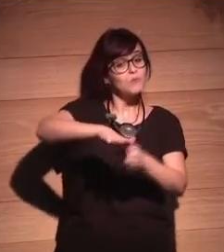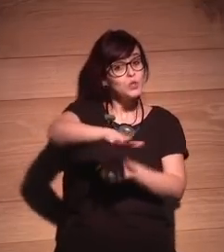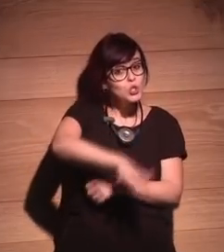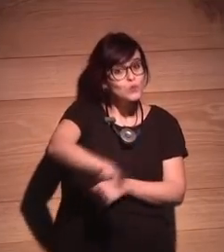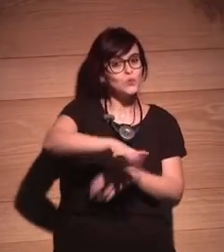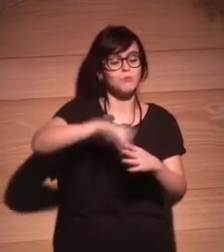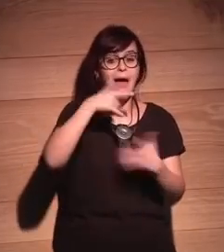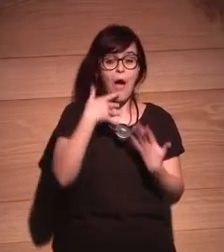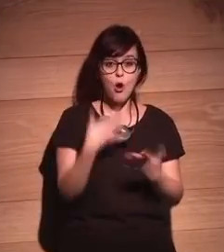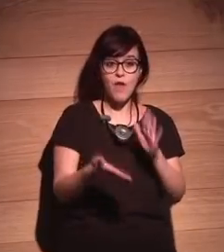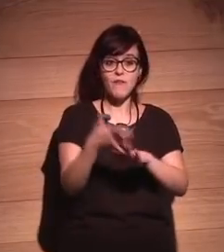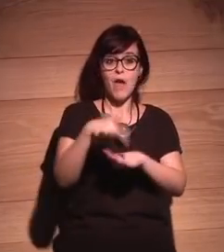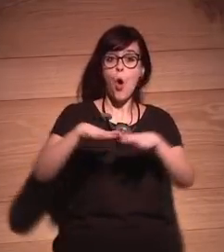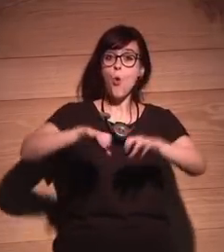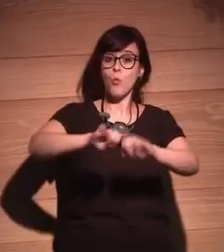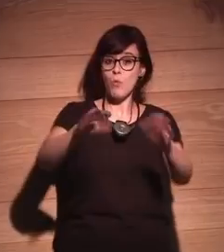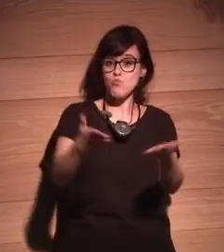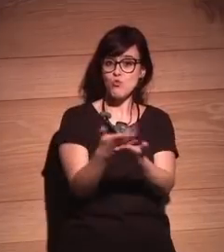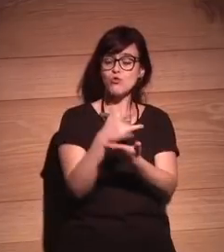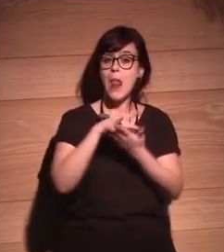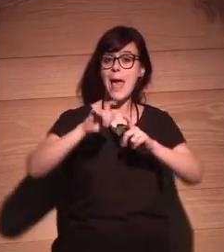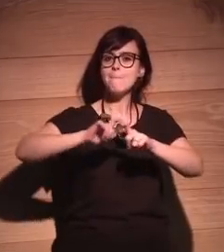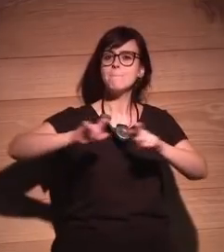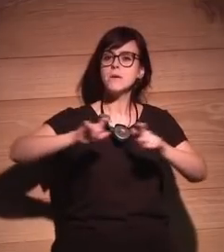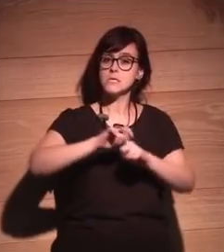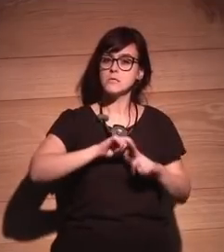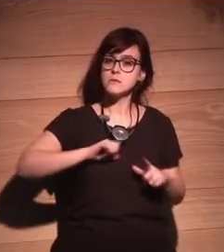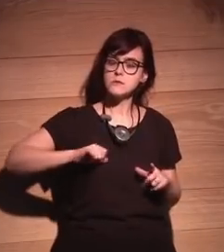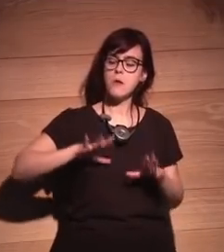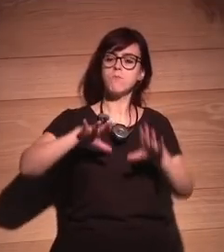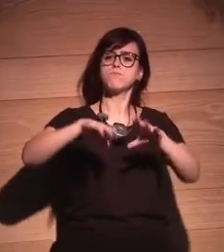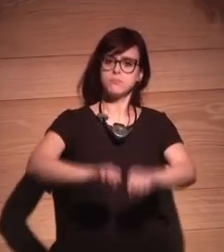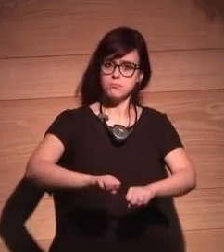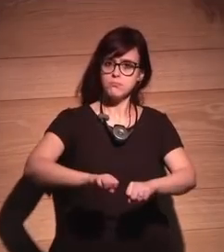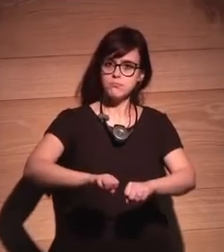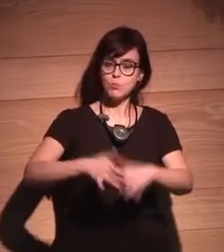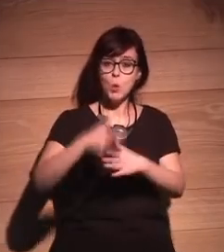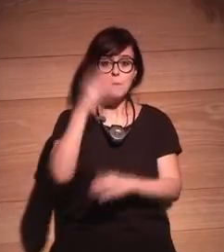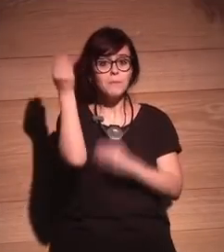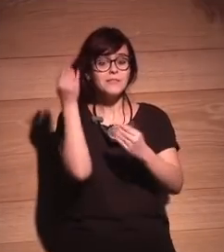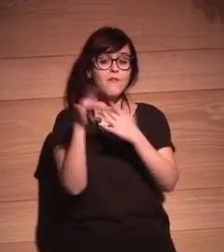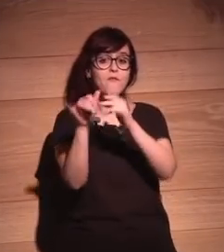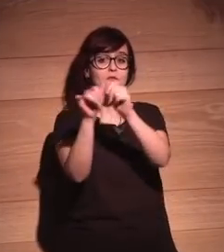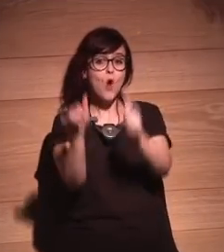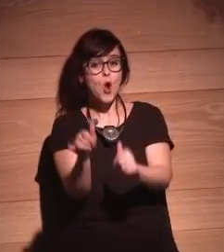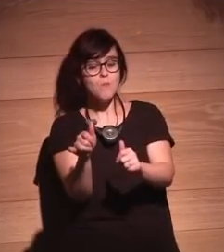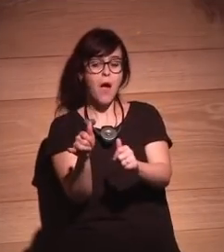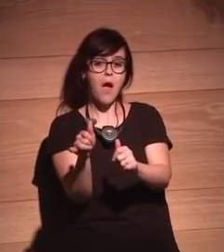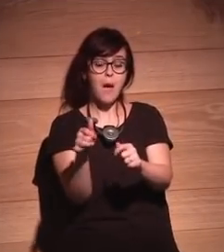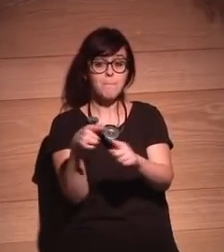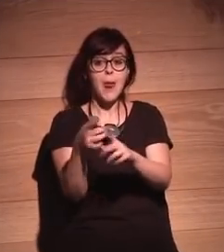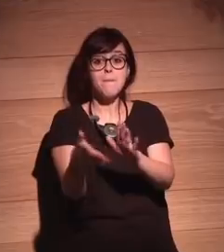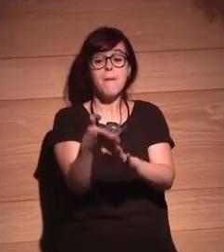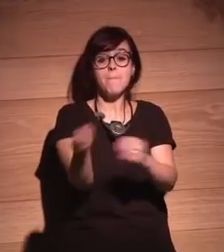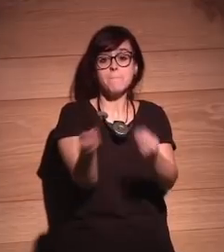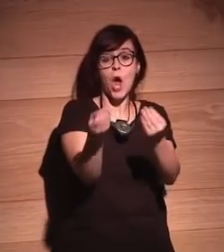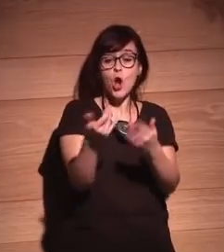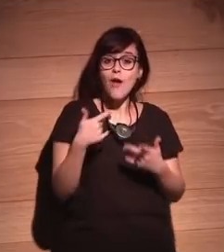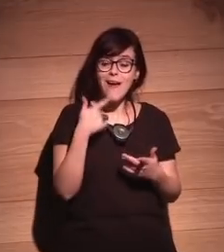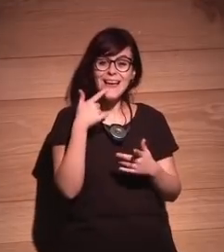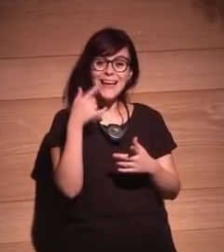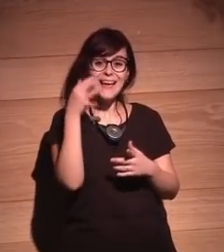quien lo está ocupando en el mundo son las empresas, porque creen que es, por un lado, su manera de mejorar su